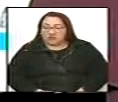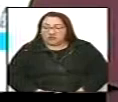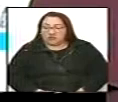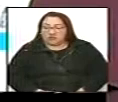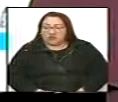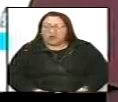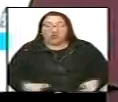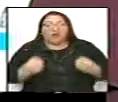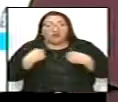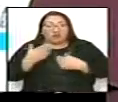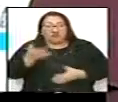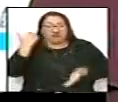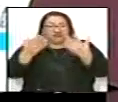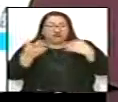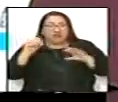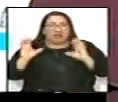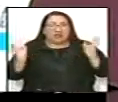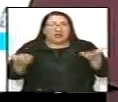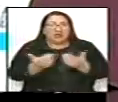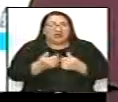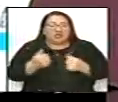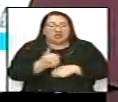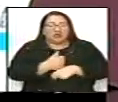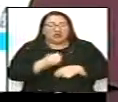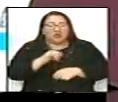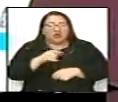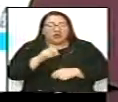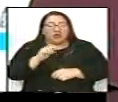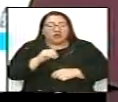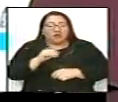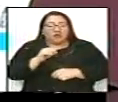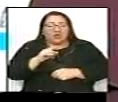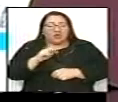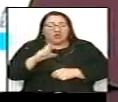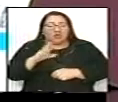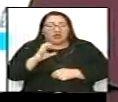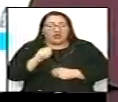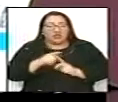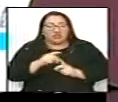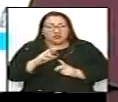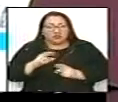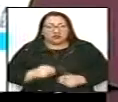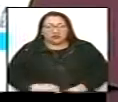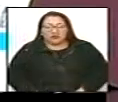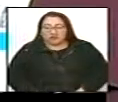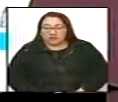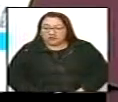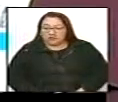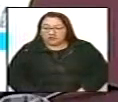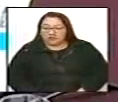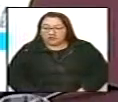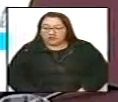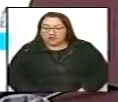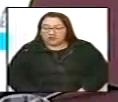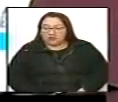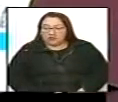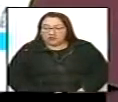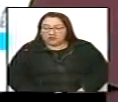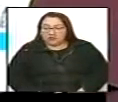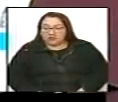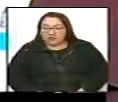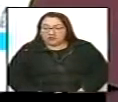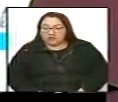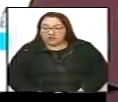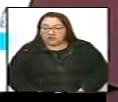oficina de su entonces asesor Juan Manuel Castro Duarte. Por estos considerandos,